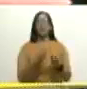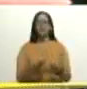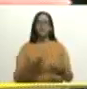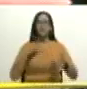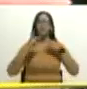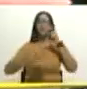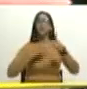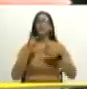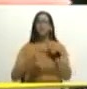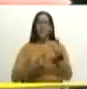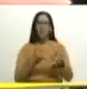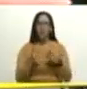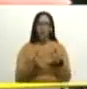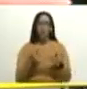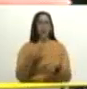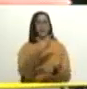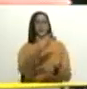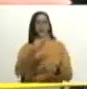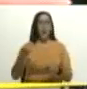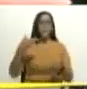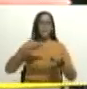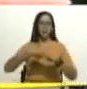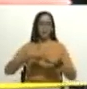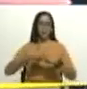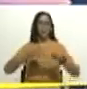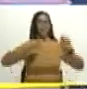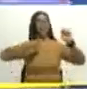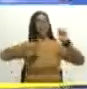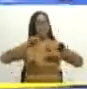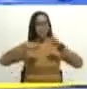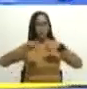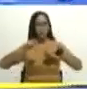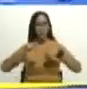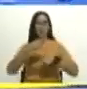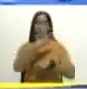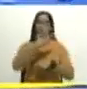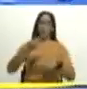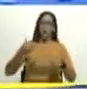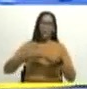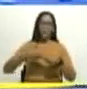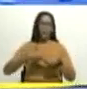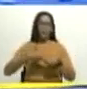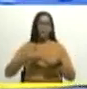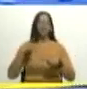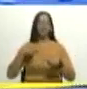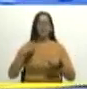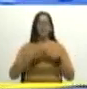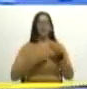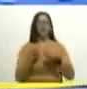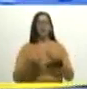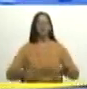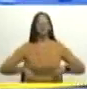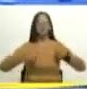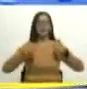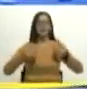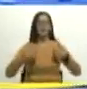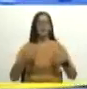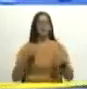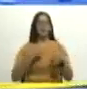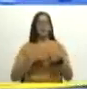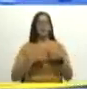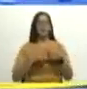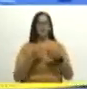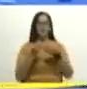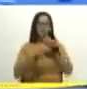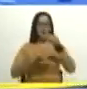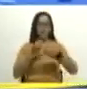productiva, no petrolera, y exportadora, no petrolera, tenemos que hacer más. Por eso he elaborado con